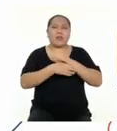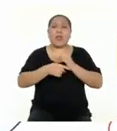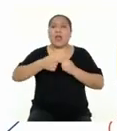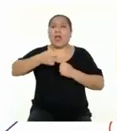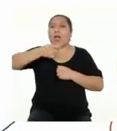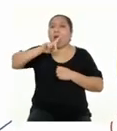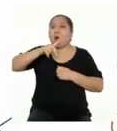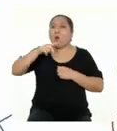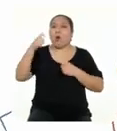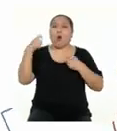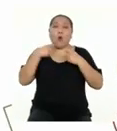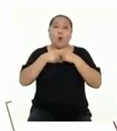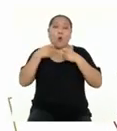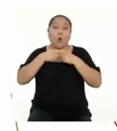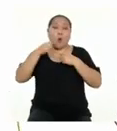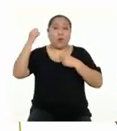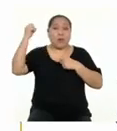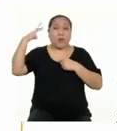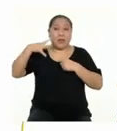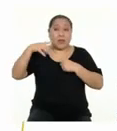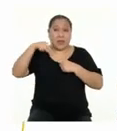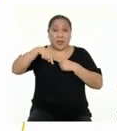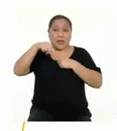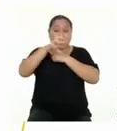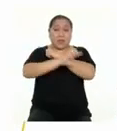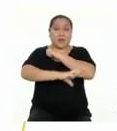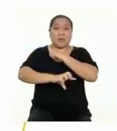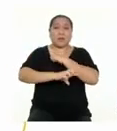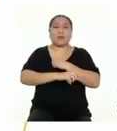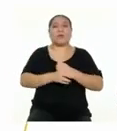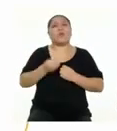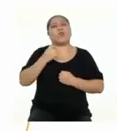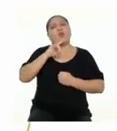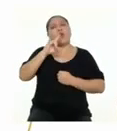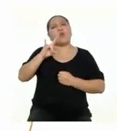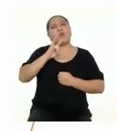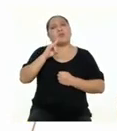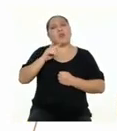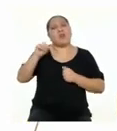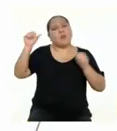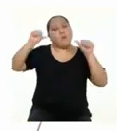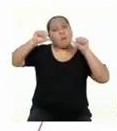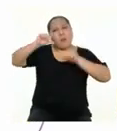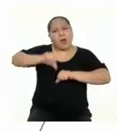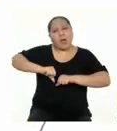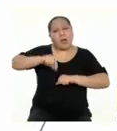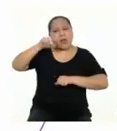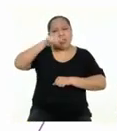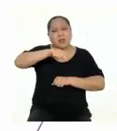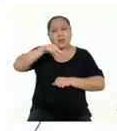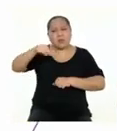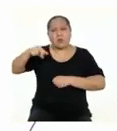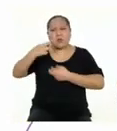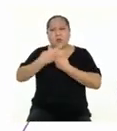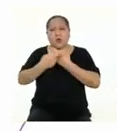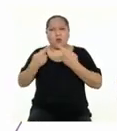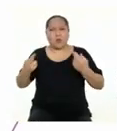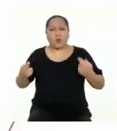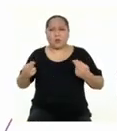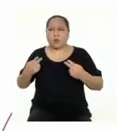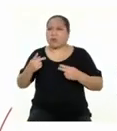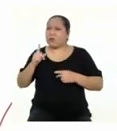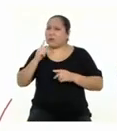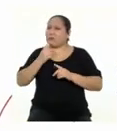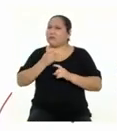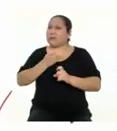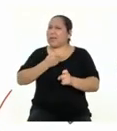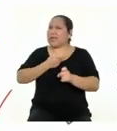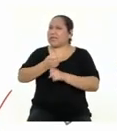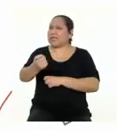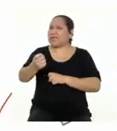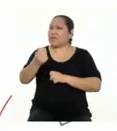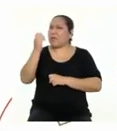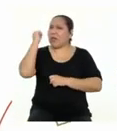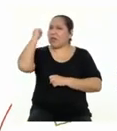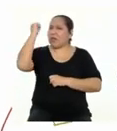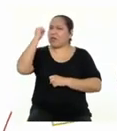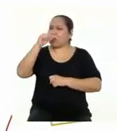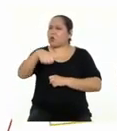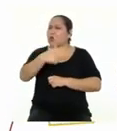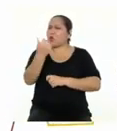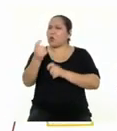en nuestro país? ¿Por qué un uso inadecuado de estos recursos puede afectar el derecho de otras